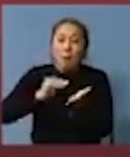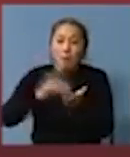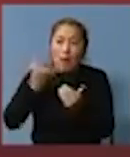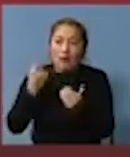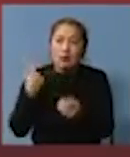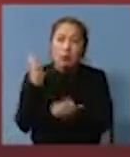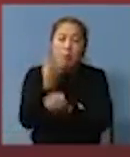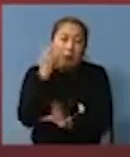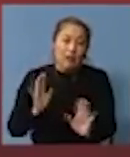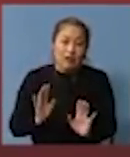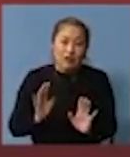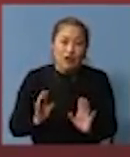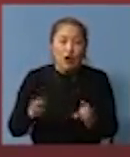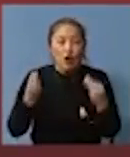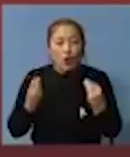tiene el primer